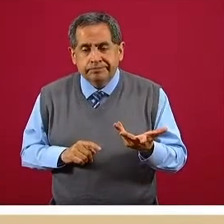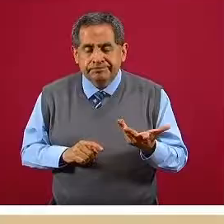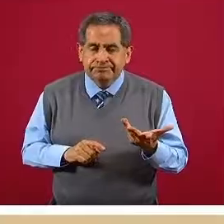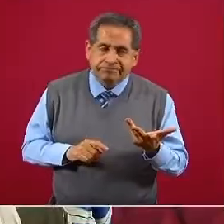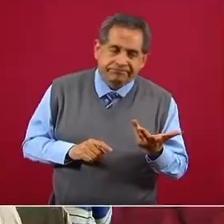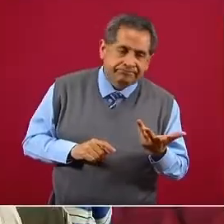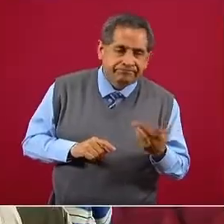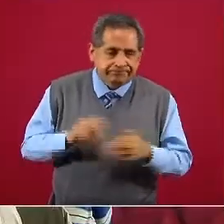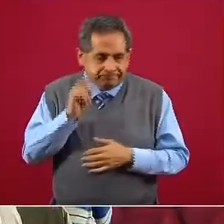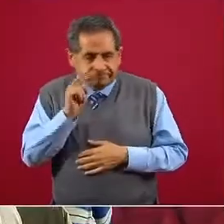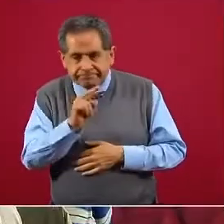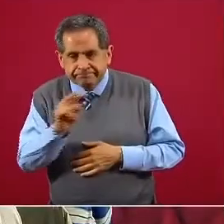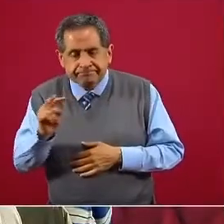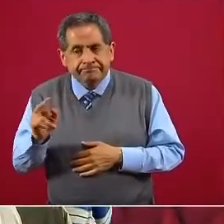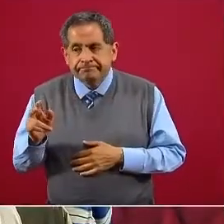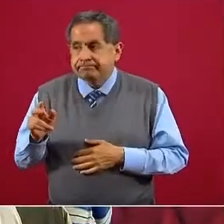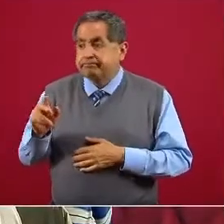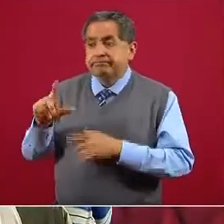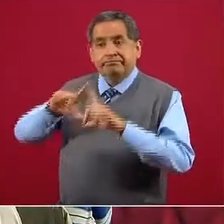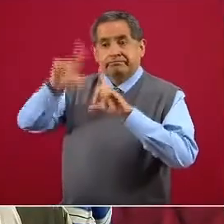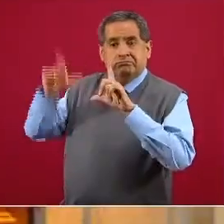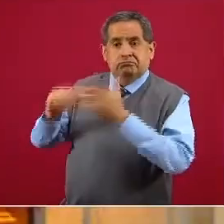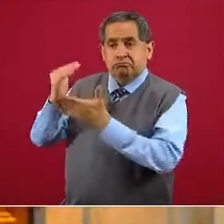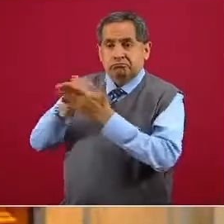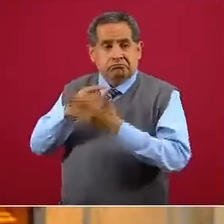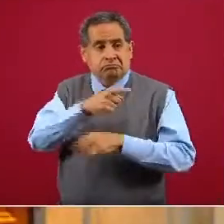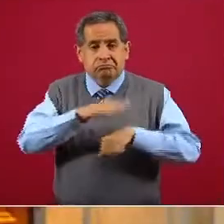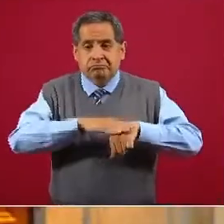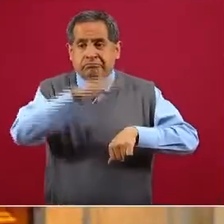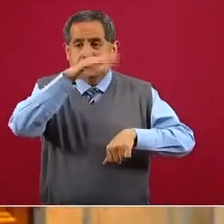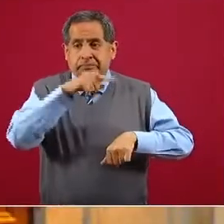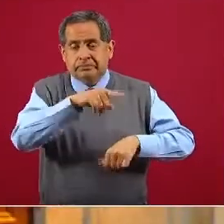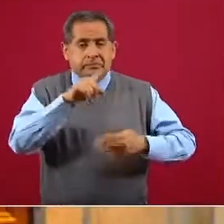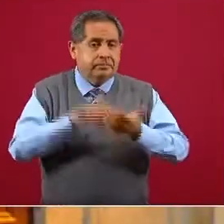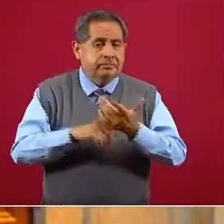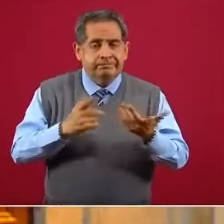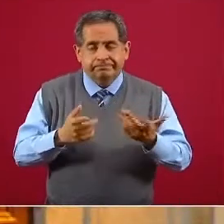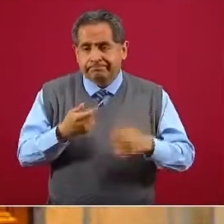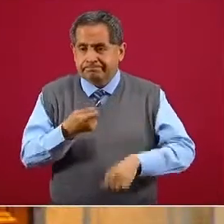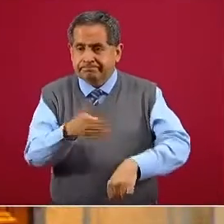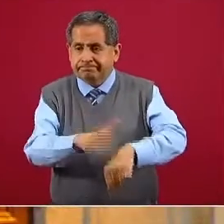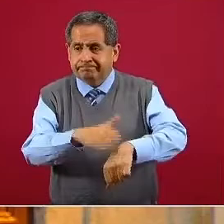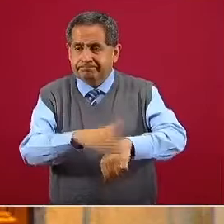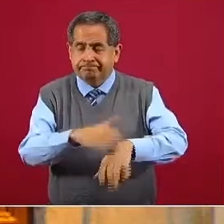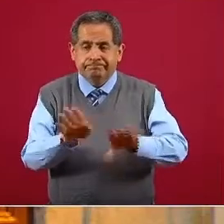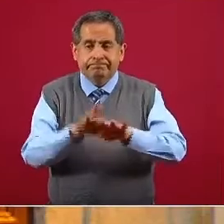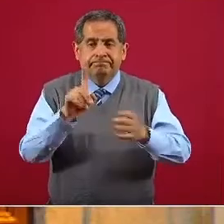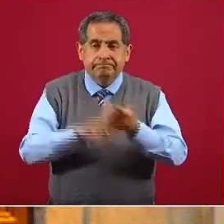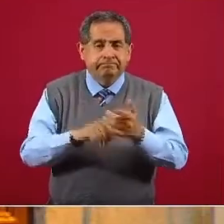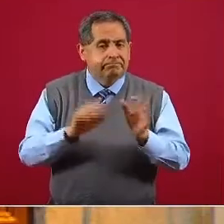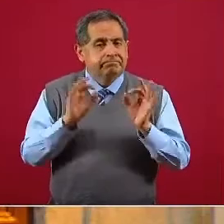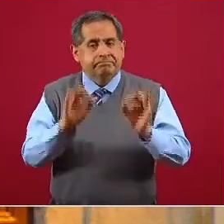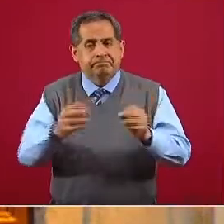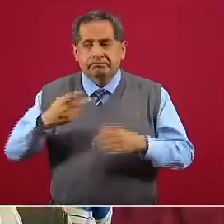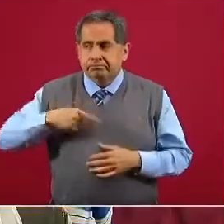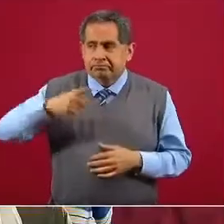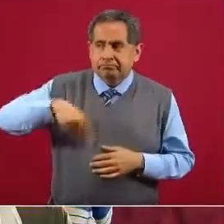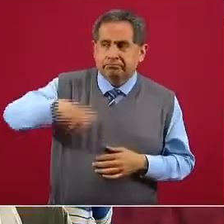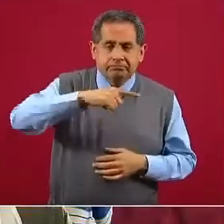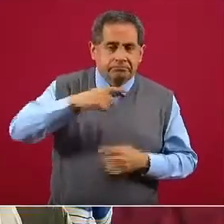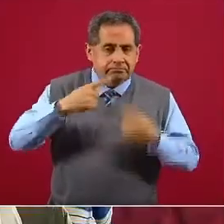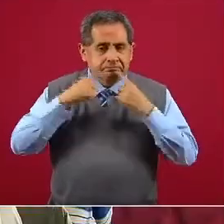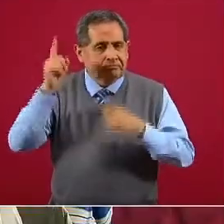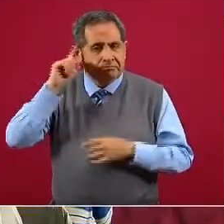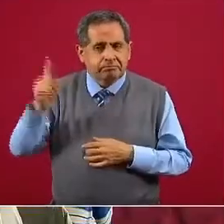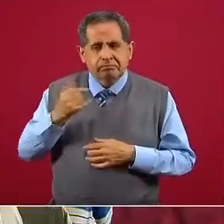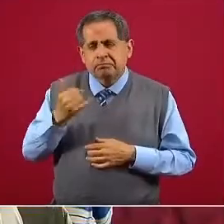valor que lo que vemos a nivel nacional, por lo tanto también es un llamado importante a los residentes de Zacatecas,